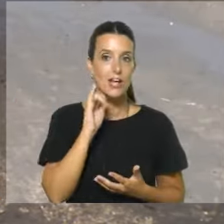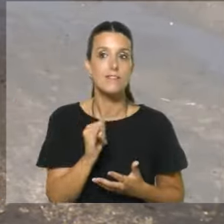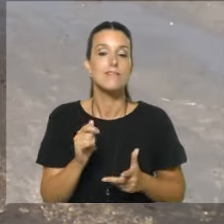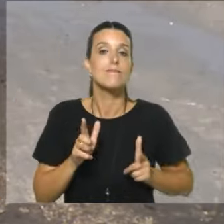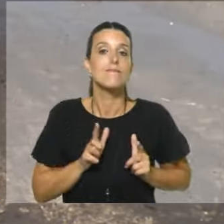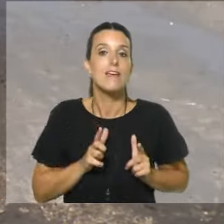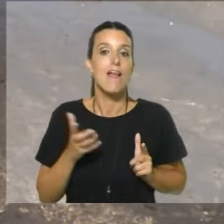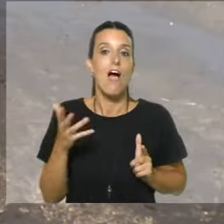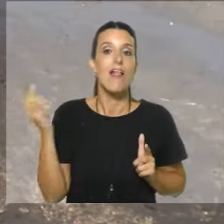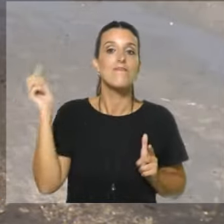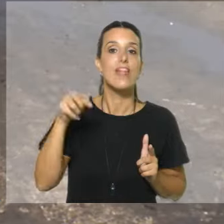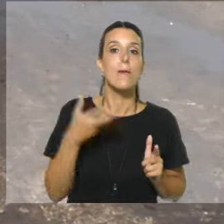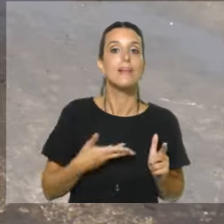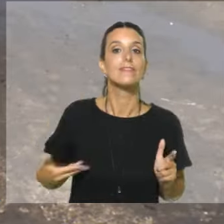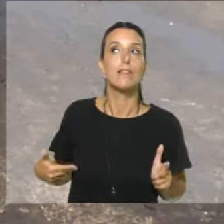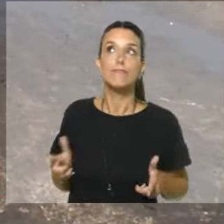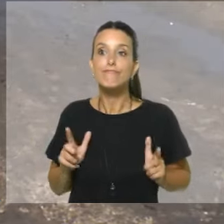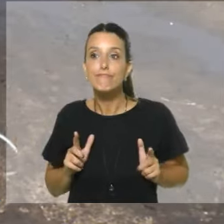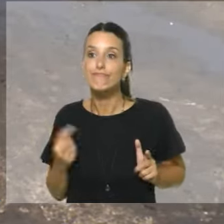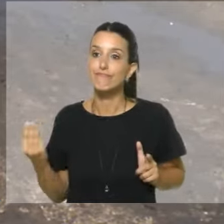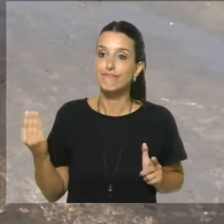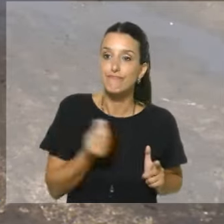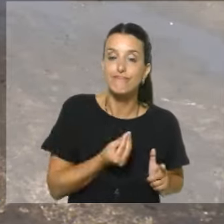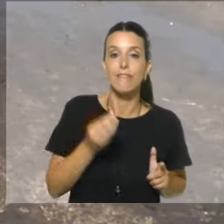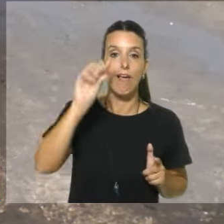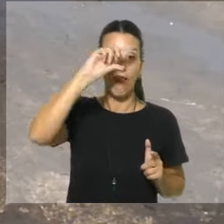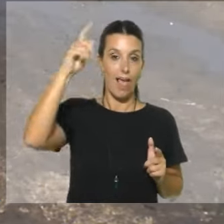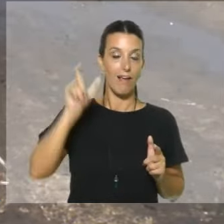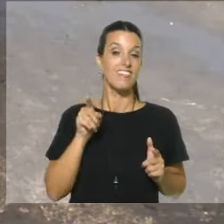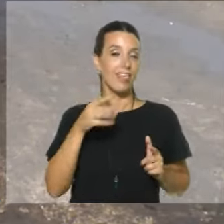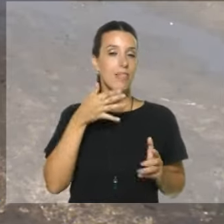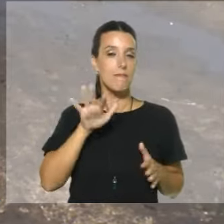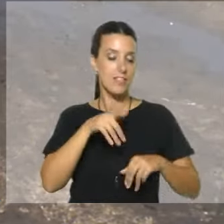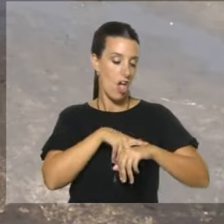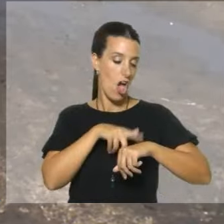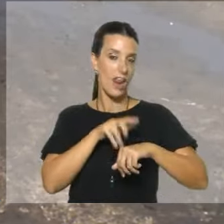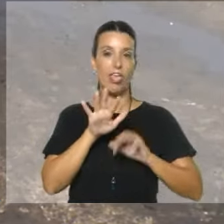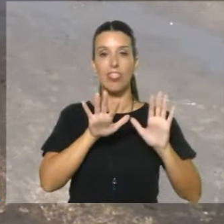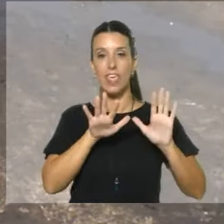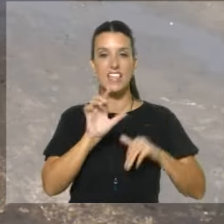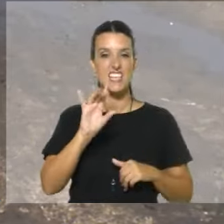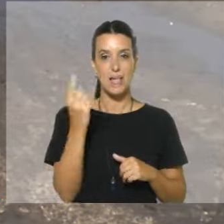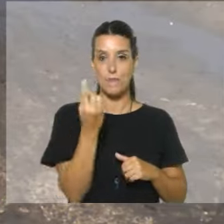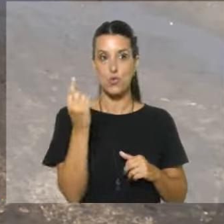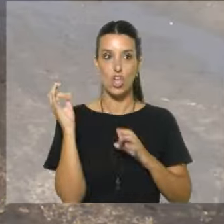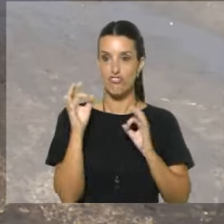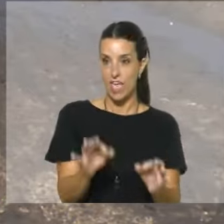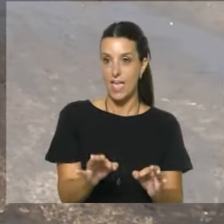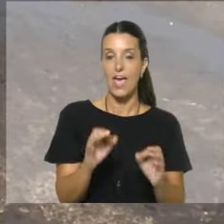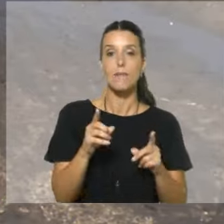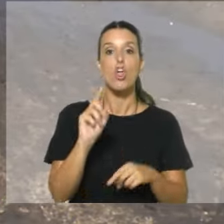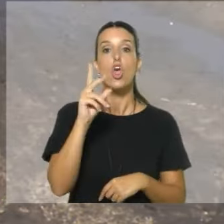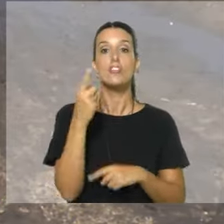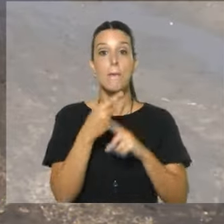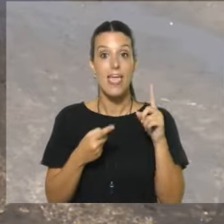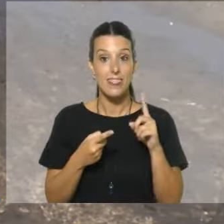este momento del arribo del presidente de la República, el doctor Lacalle Pou, que estaba previsto que más o menos en unos 10, 15 minutos está arribando. A las